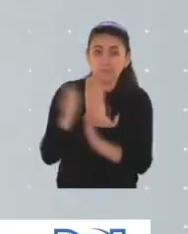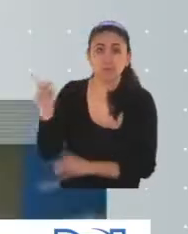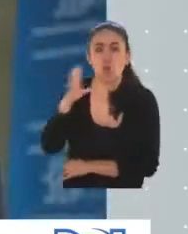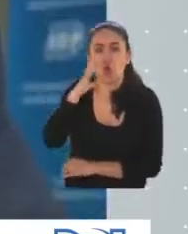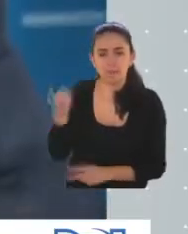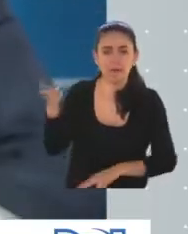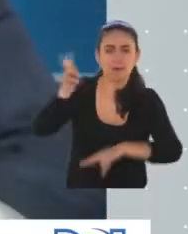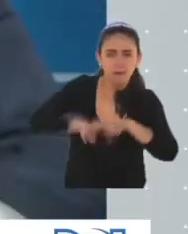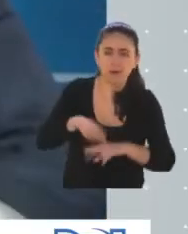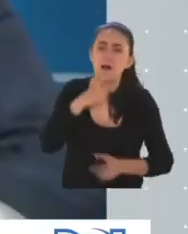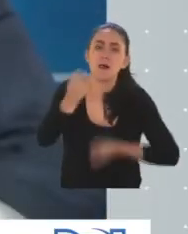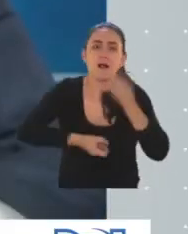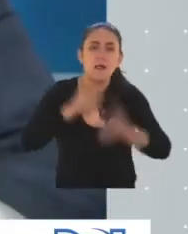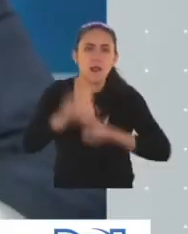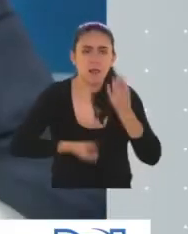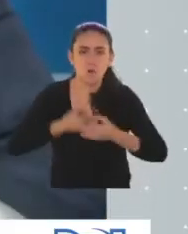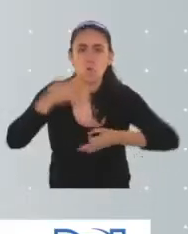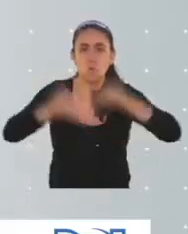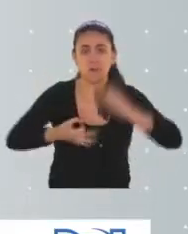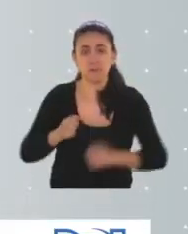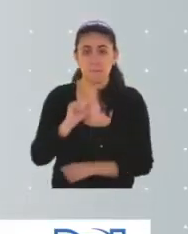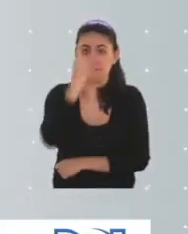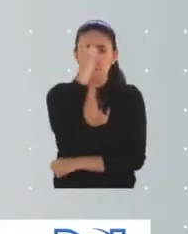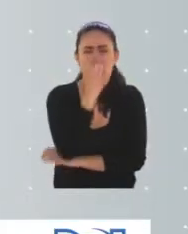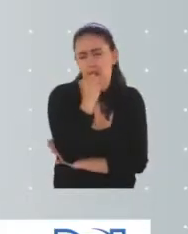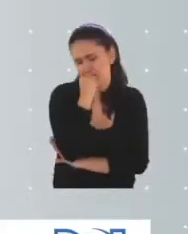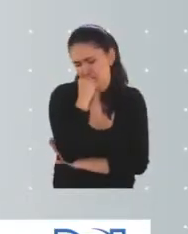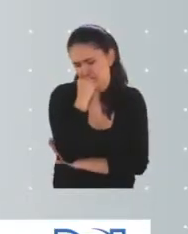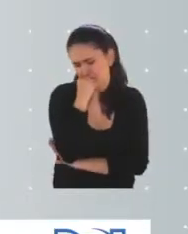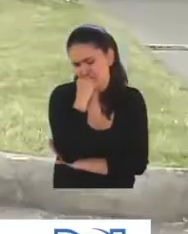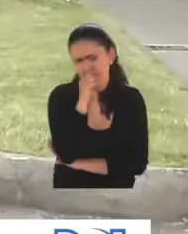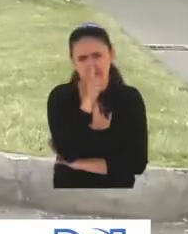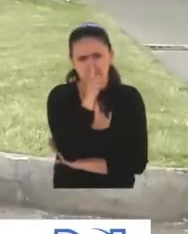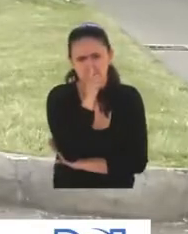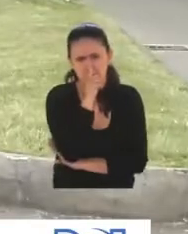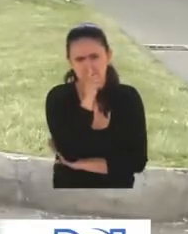versión libre. La primera vez guardó silencio.